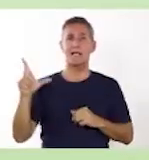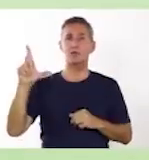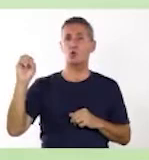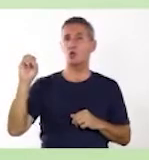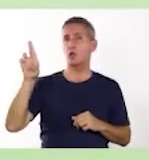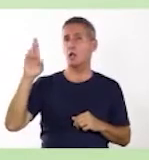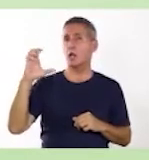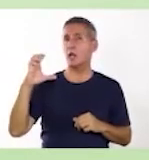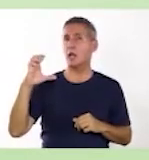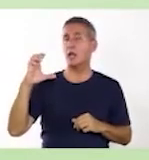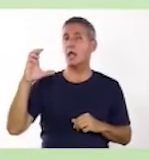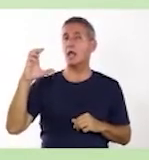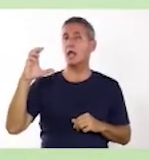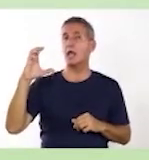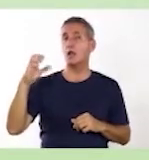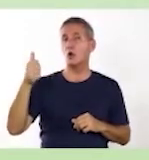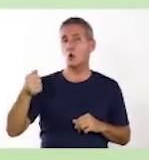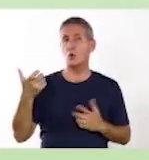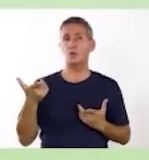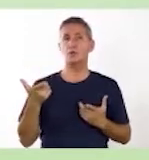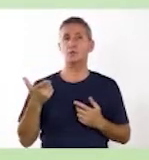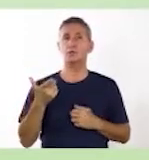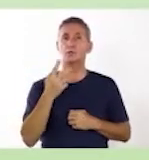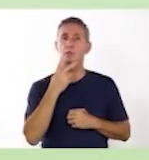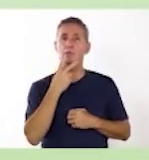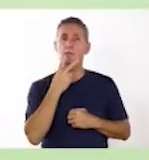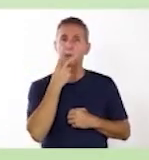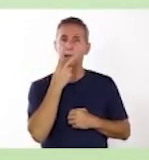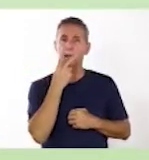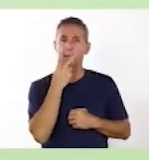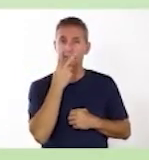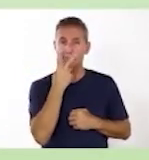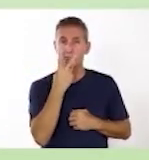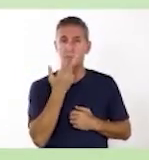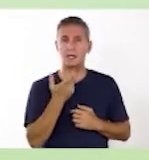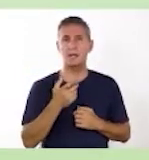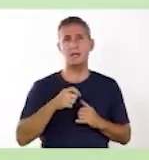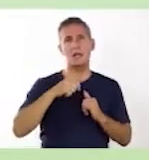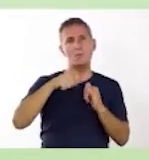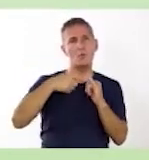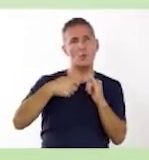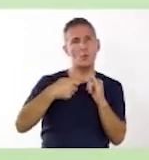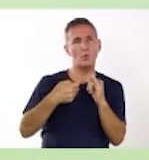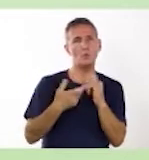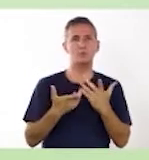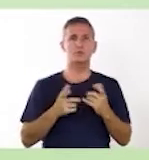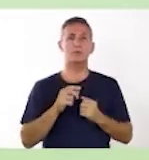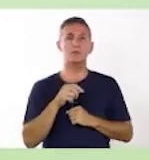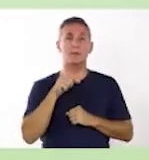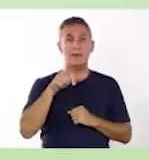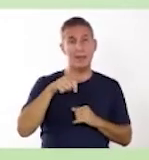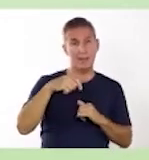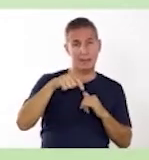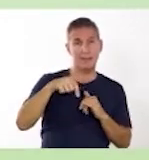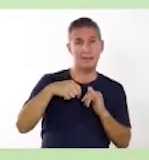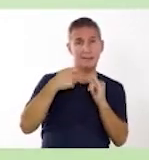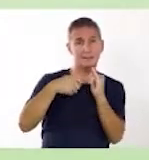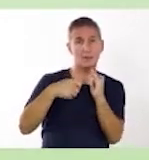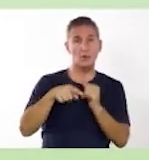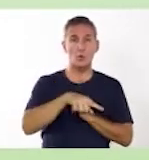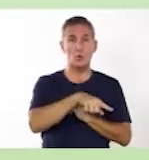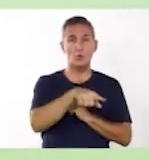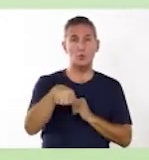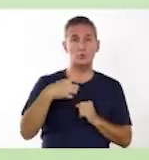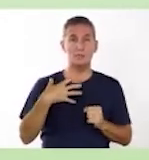habíamos hablado que se iba a proyectar un documental. En este documental